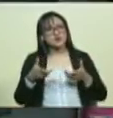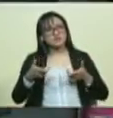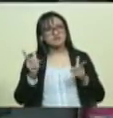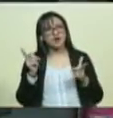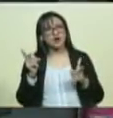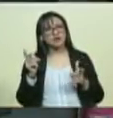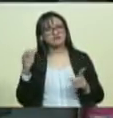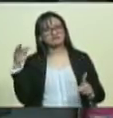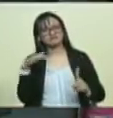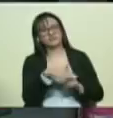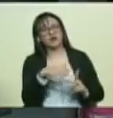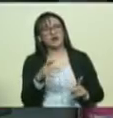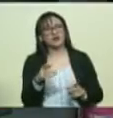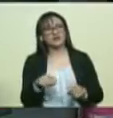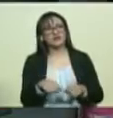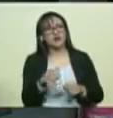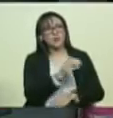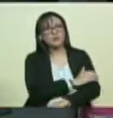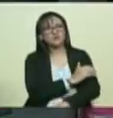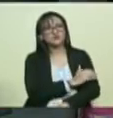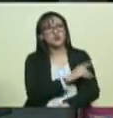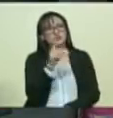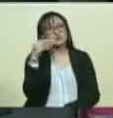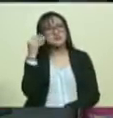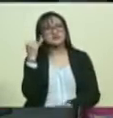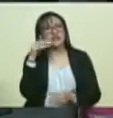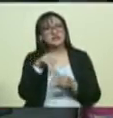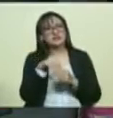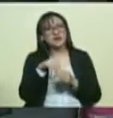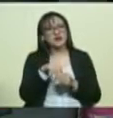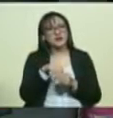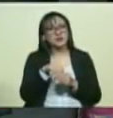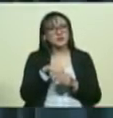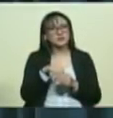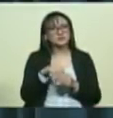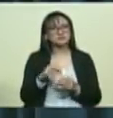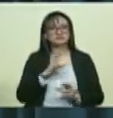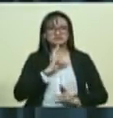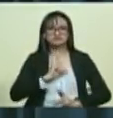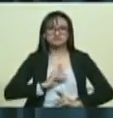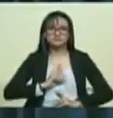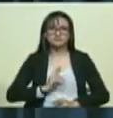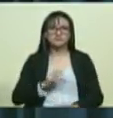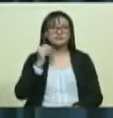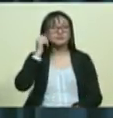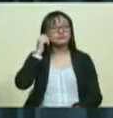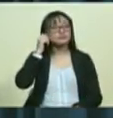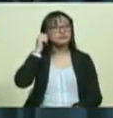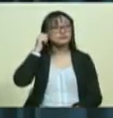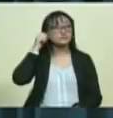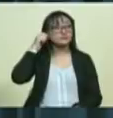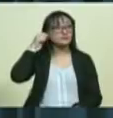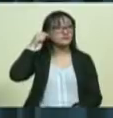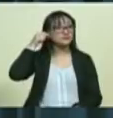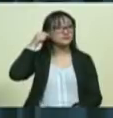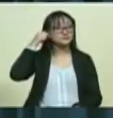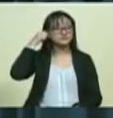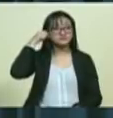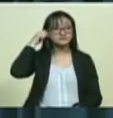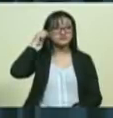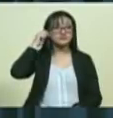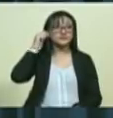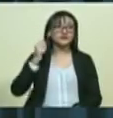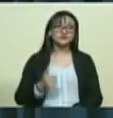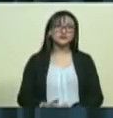cuáles son los escenarios posibles en ese sentido algo interno y lo externo si bien se es es muy curioso